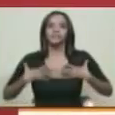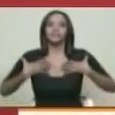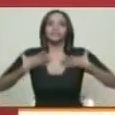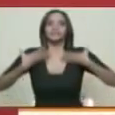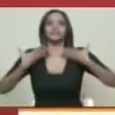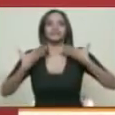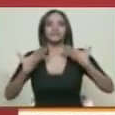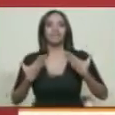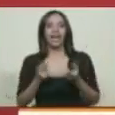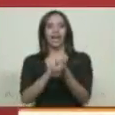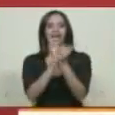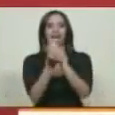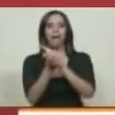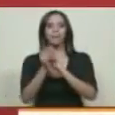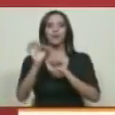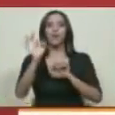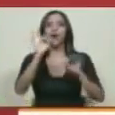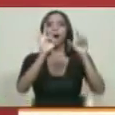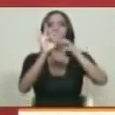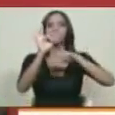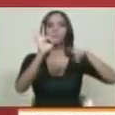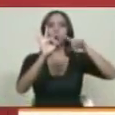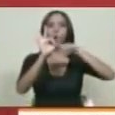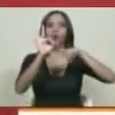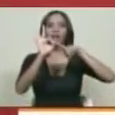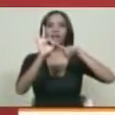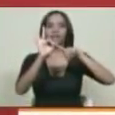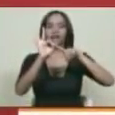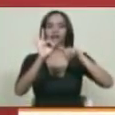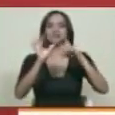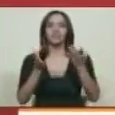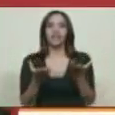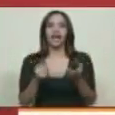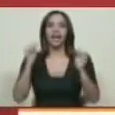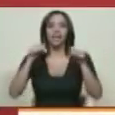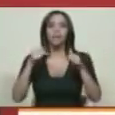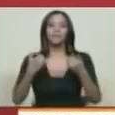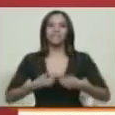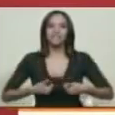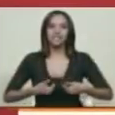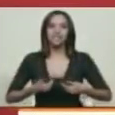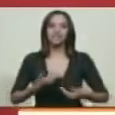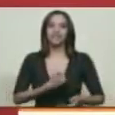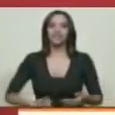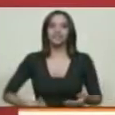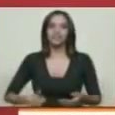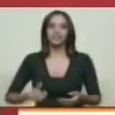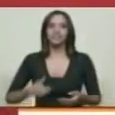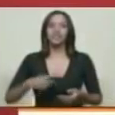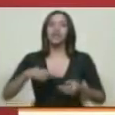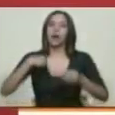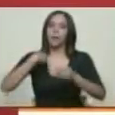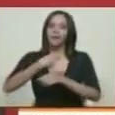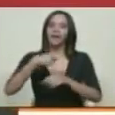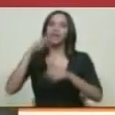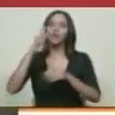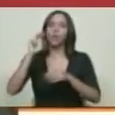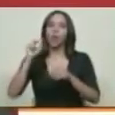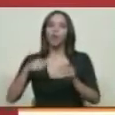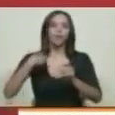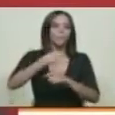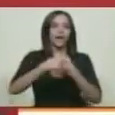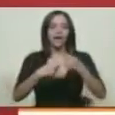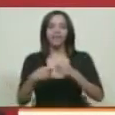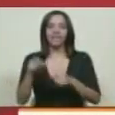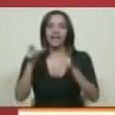de la reconversión monetaria. La gente aquí respiró cuando el presidente hizo un sacrificio y bueno, vamos a pagarle los bonos, vamos a aportar plata aquí. Y la